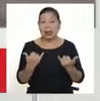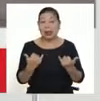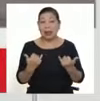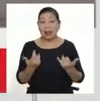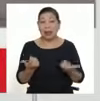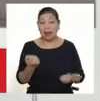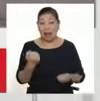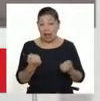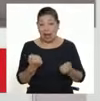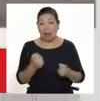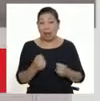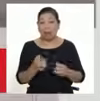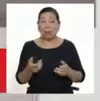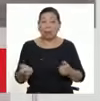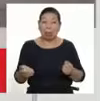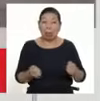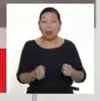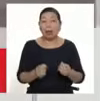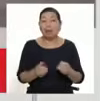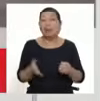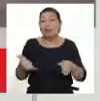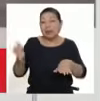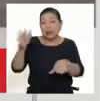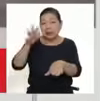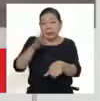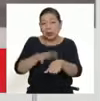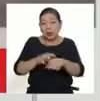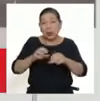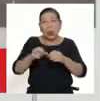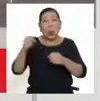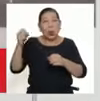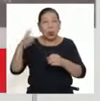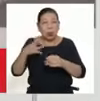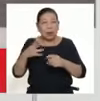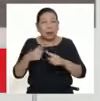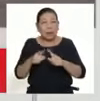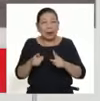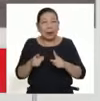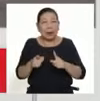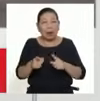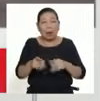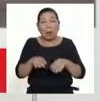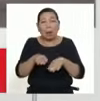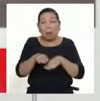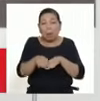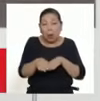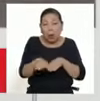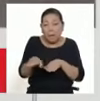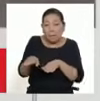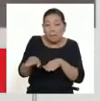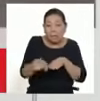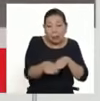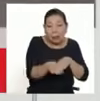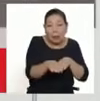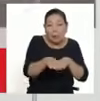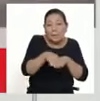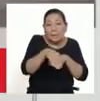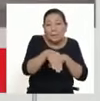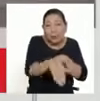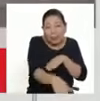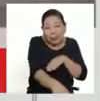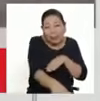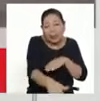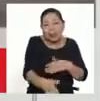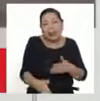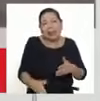unidad, este tráiler, por así decirlo, transportaba un grupo electrógeno y este ha cedido hacia un costado y que termina cayendo en la camioneta